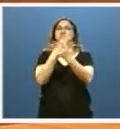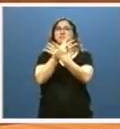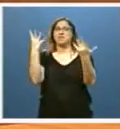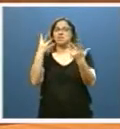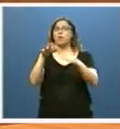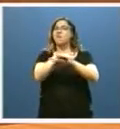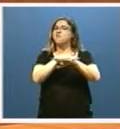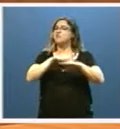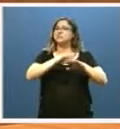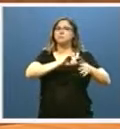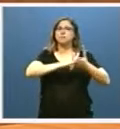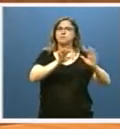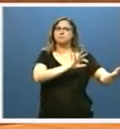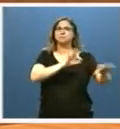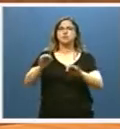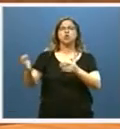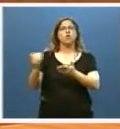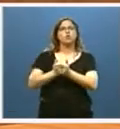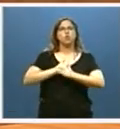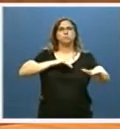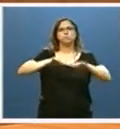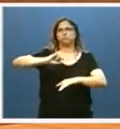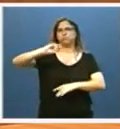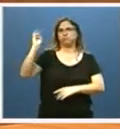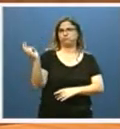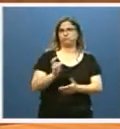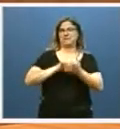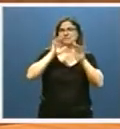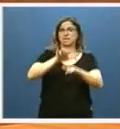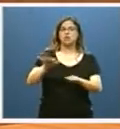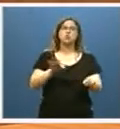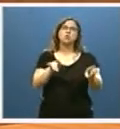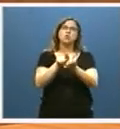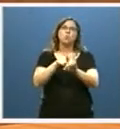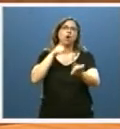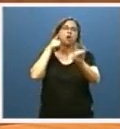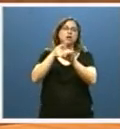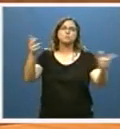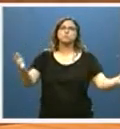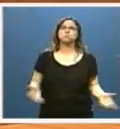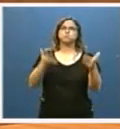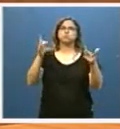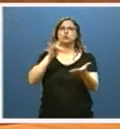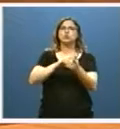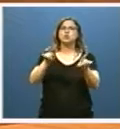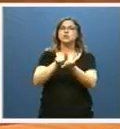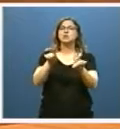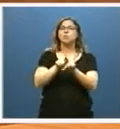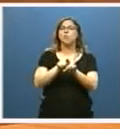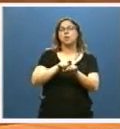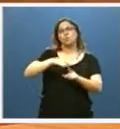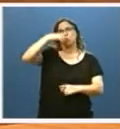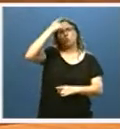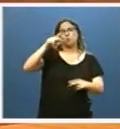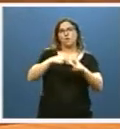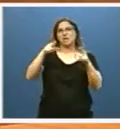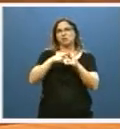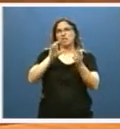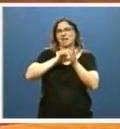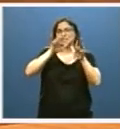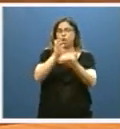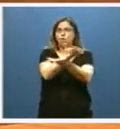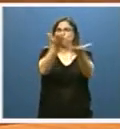para la planificación y coordinación de toda la actividad exterior de la junta y con el objetivo de fomentar la presencia económica cultural y social de castilla y león'